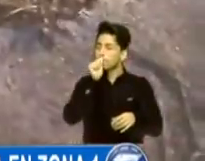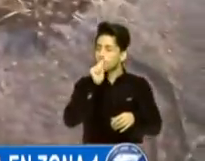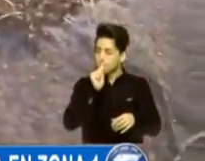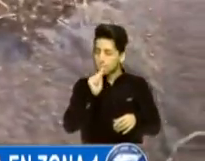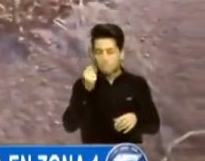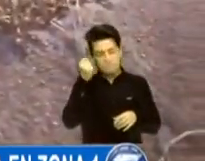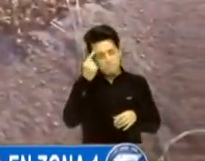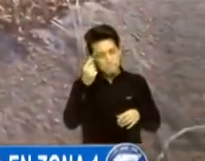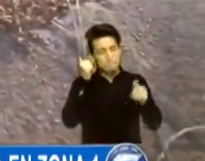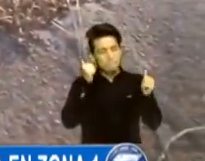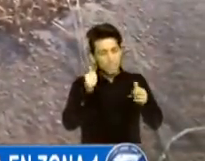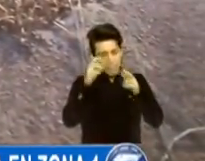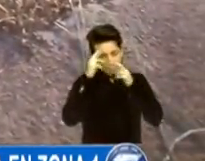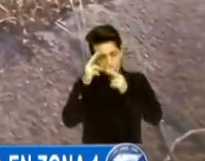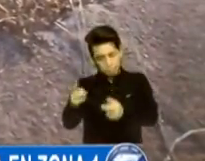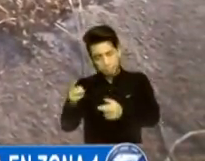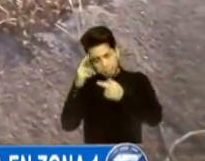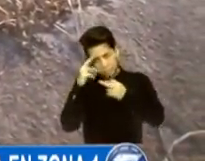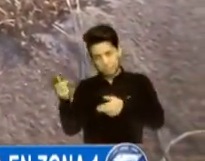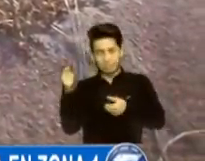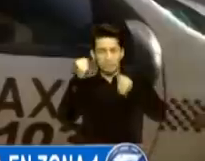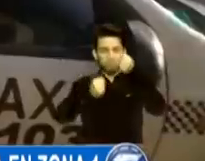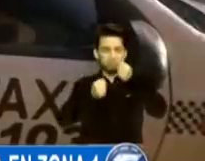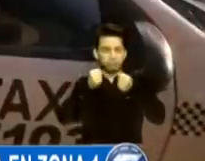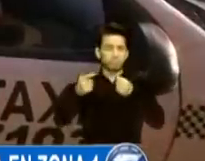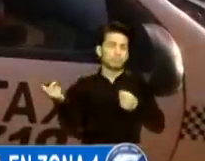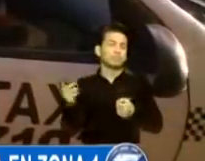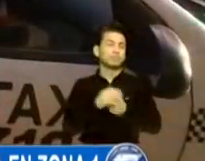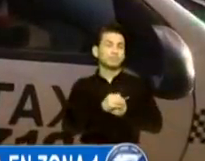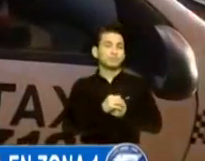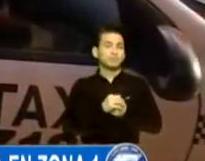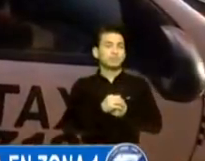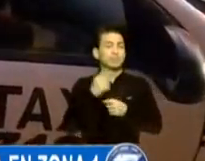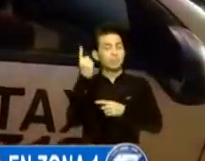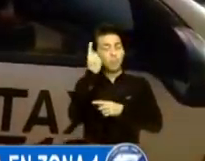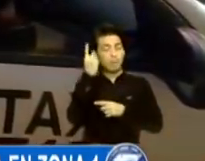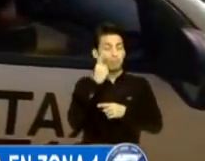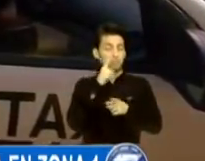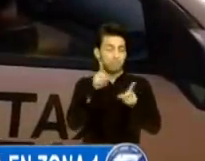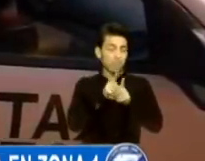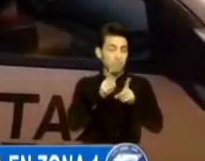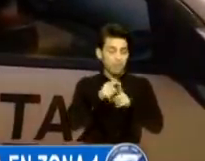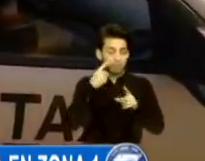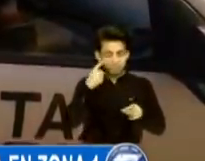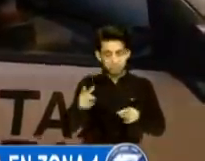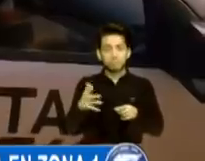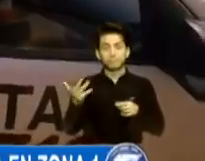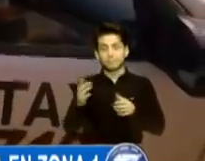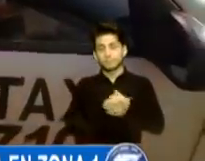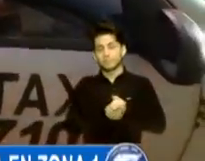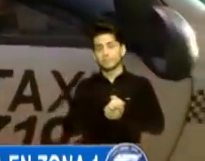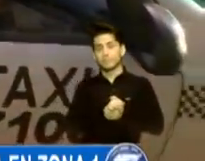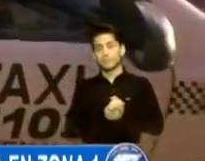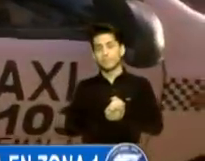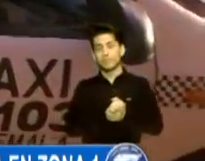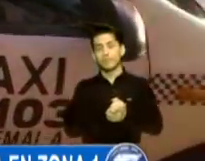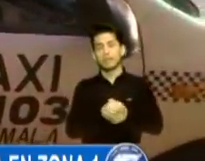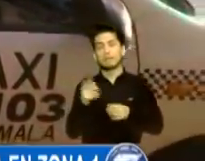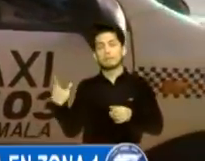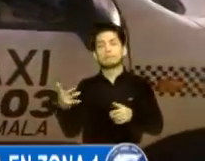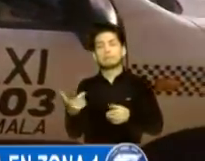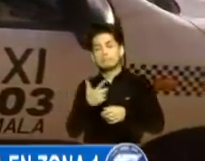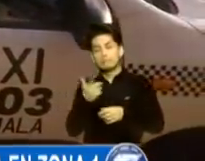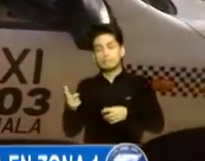respeto mutuo en la vía pública. Importante entonces tomar en cuenta, ya que esta situación dejó como saldo herido a este